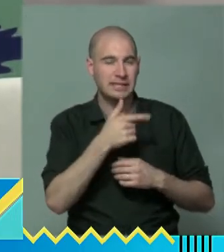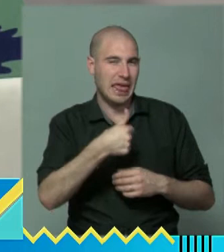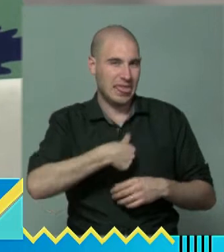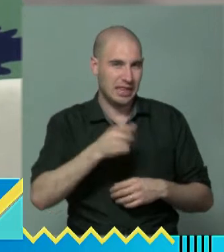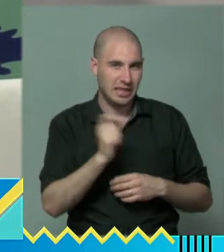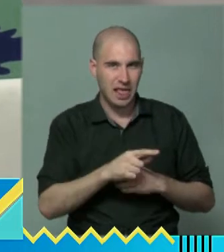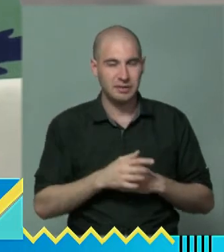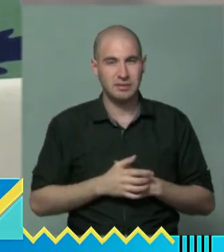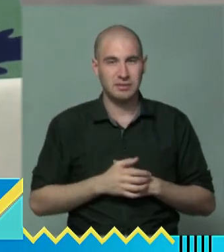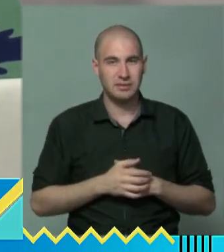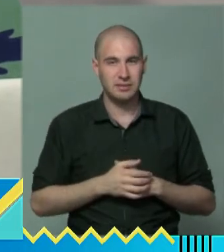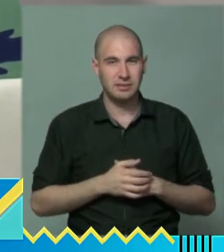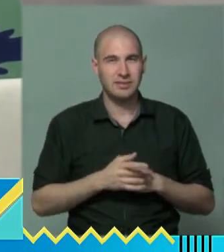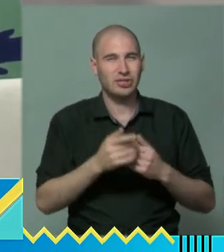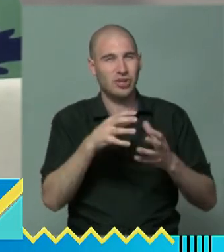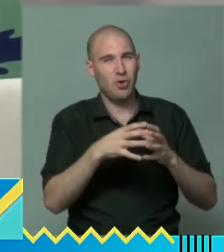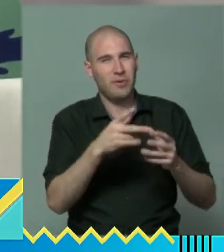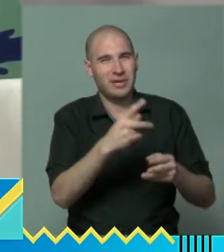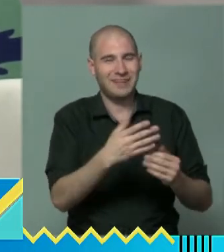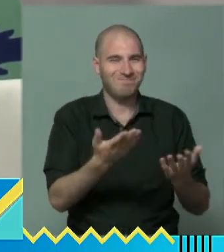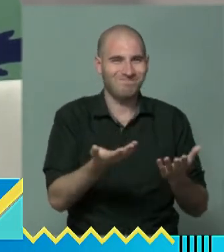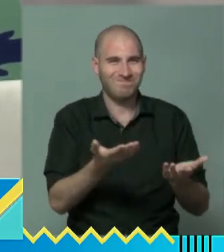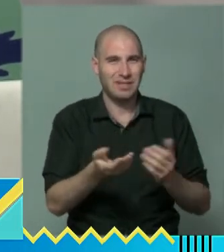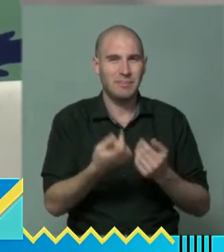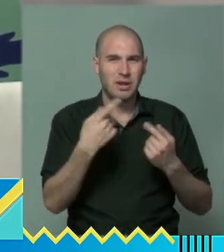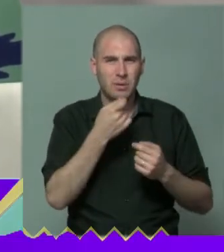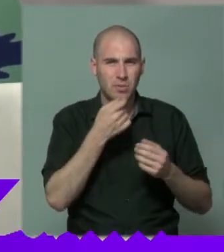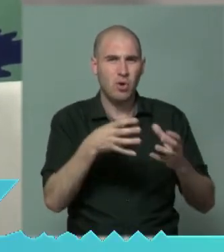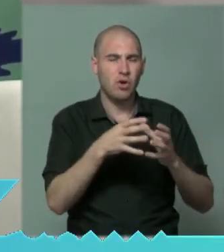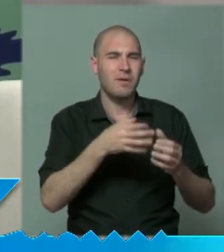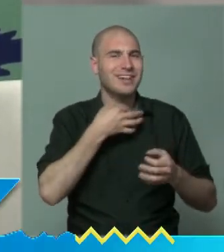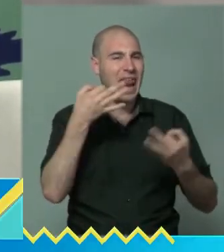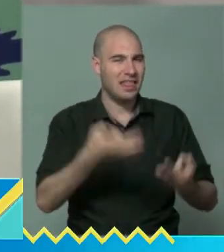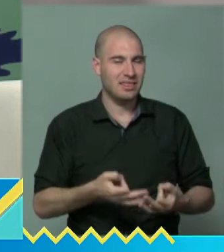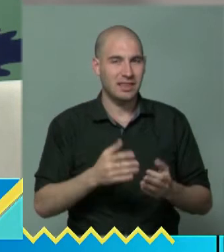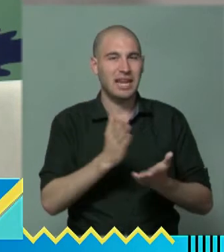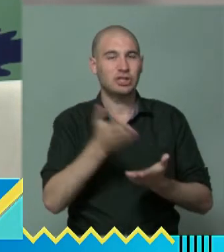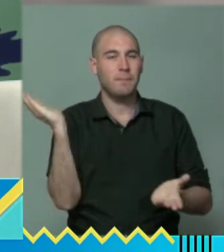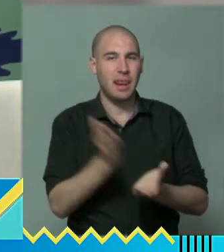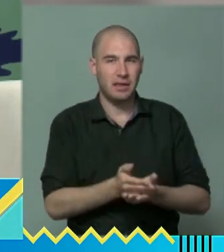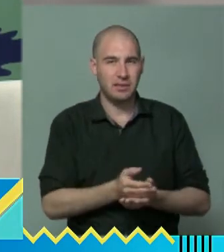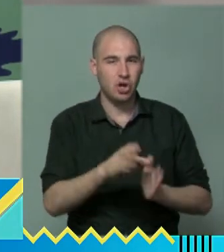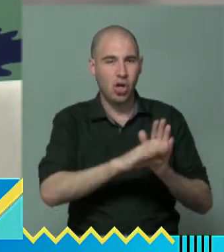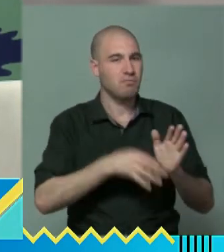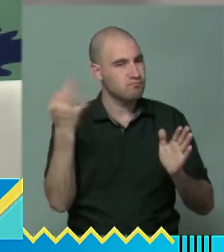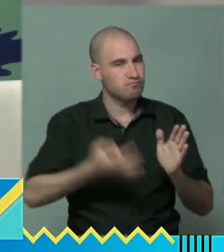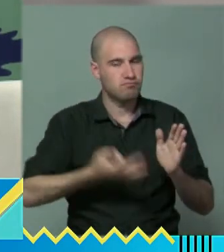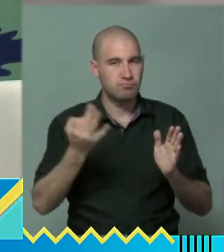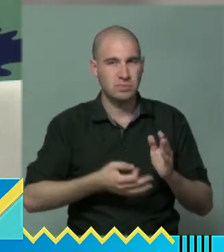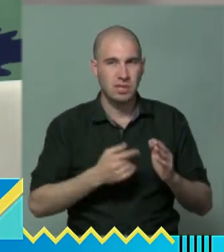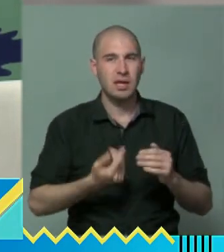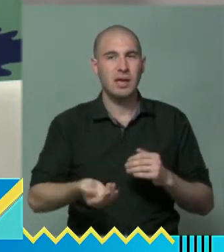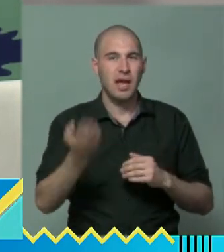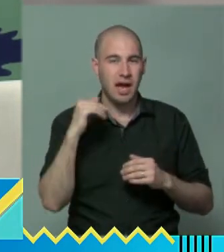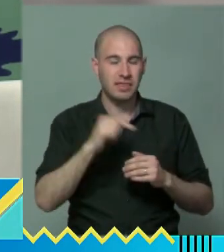identificar, no sé si con el kirchnerismo, pero sí quizás con el ala garantista del derecho penal. Es excelente ese código penal y estaba